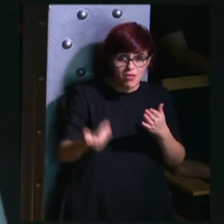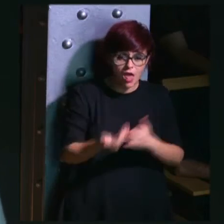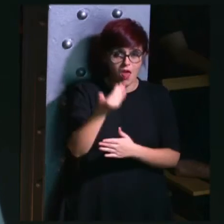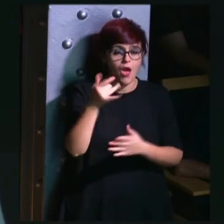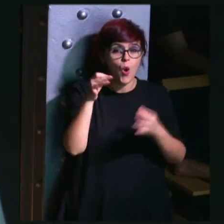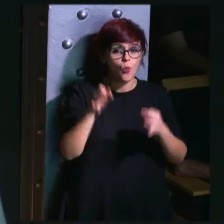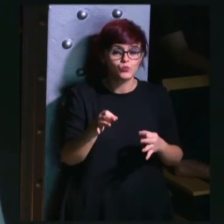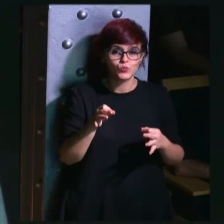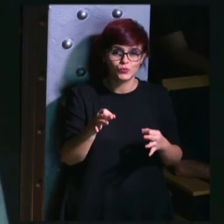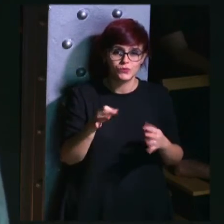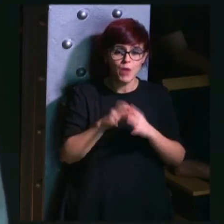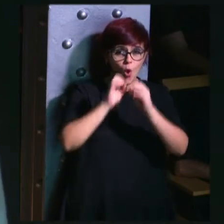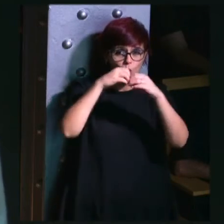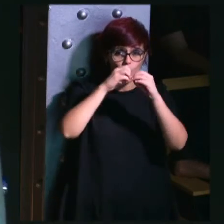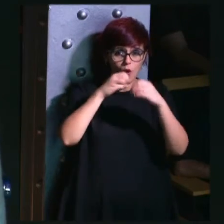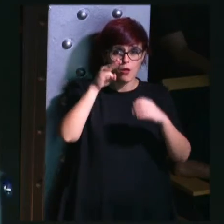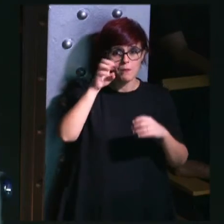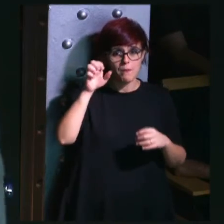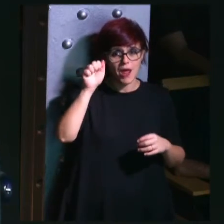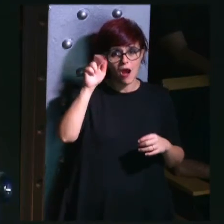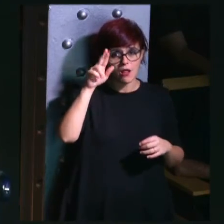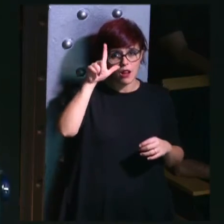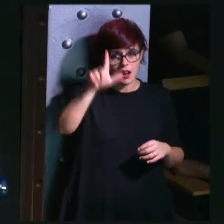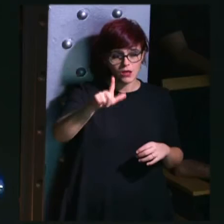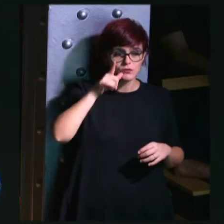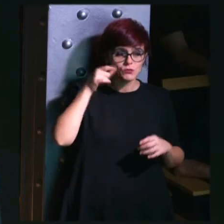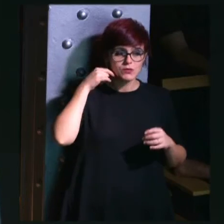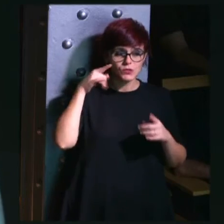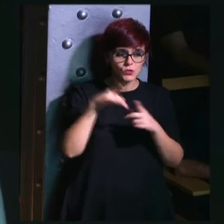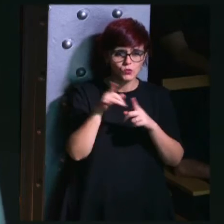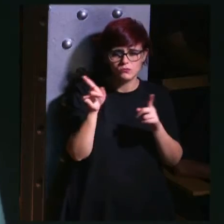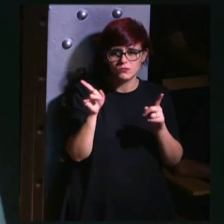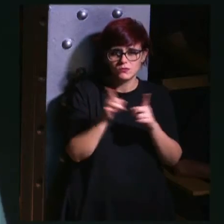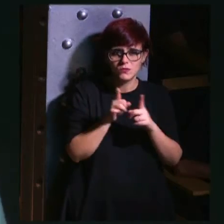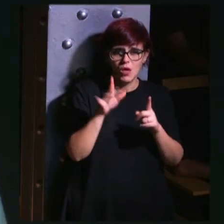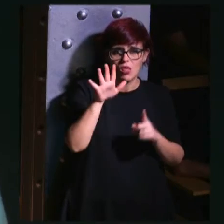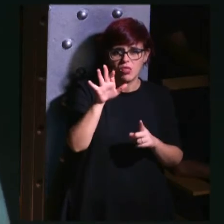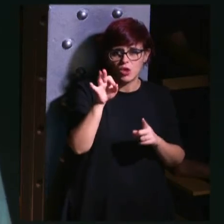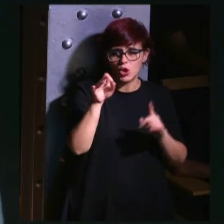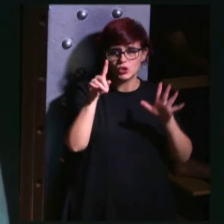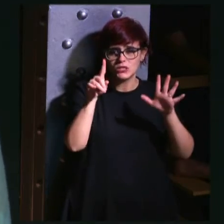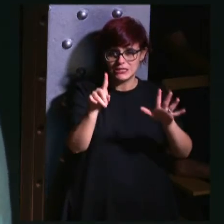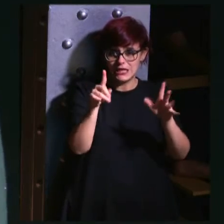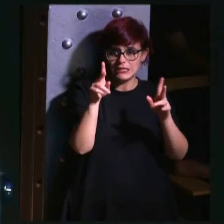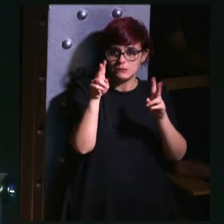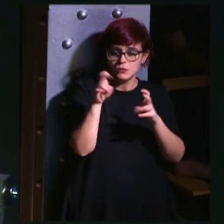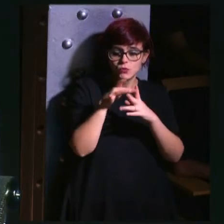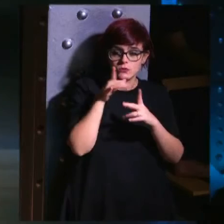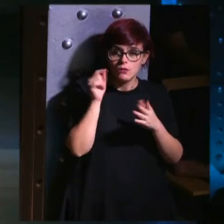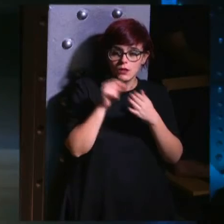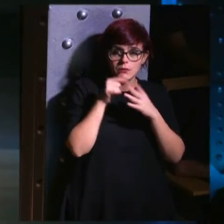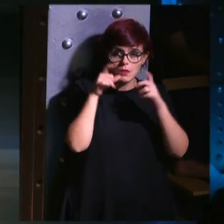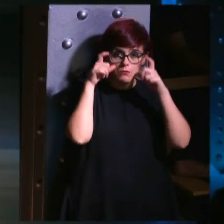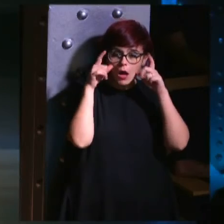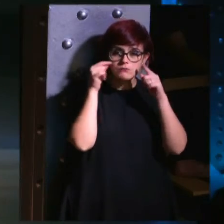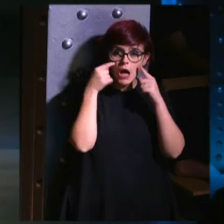experiencia que ha hecho Google llamada Pearl y estaba con el casco puesto, es un cortito de 5 o 6 minutos, y empezaba a llorar dentro de las gafas.